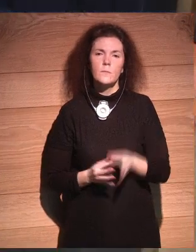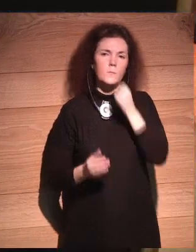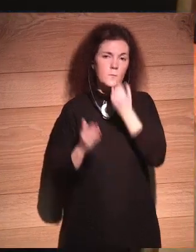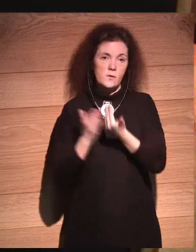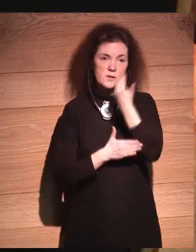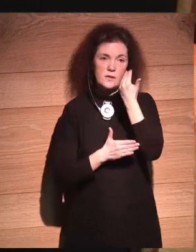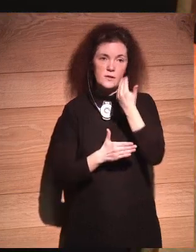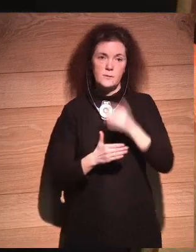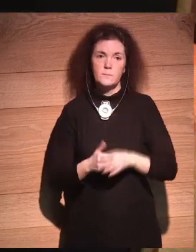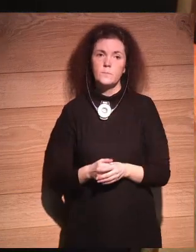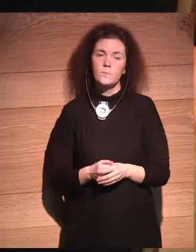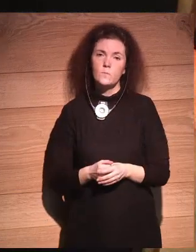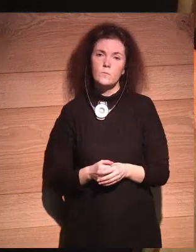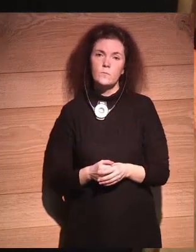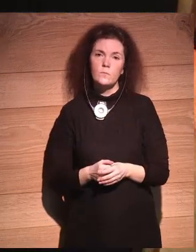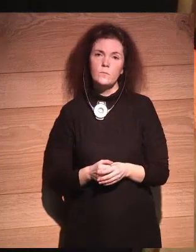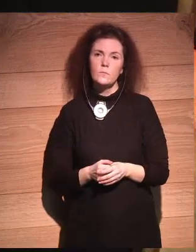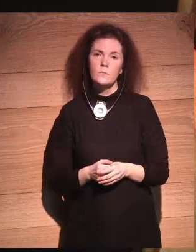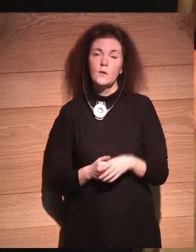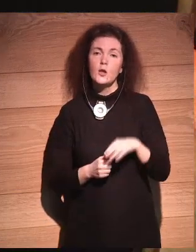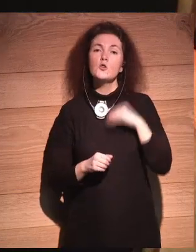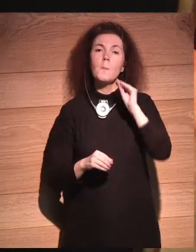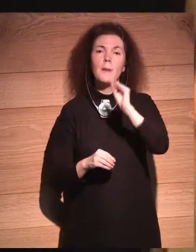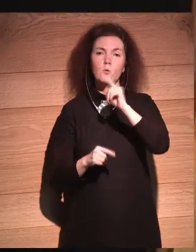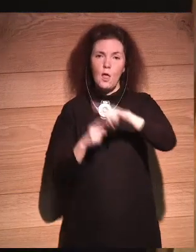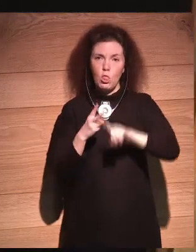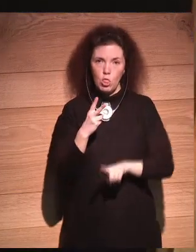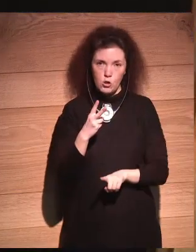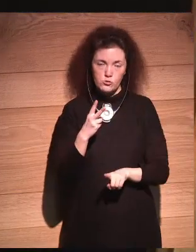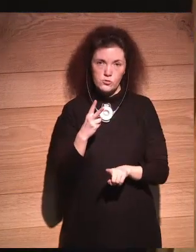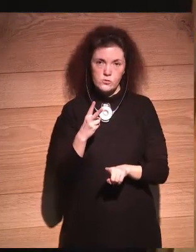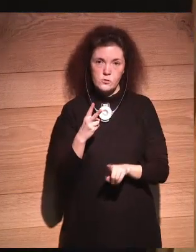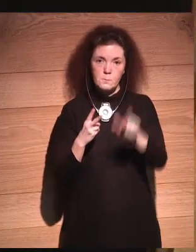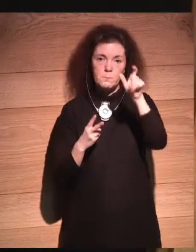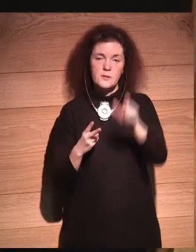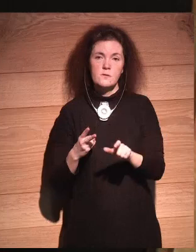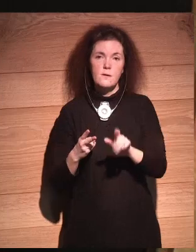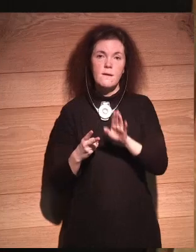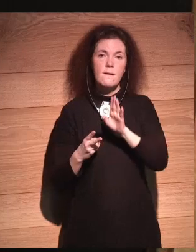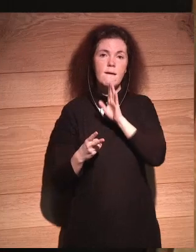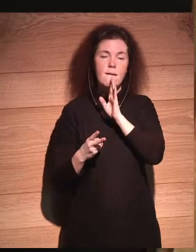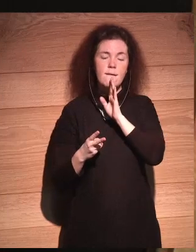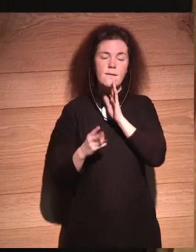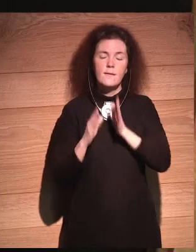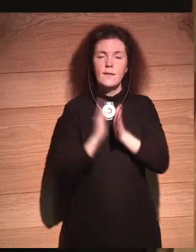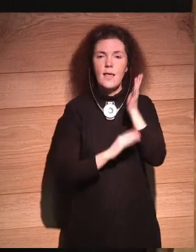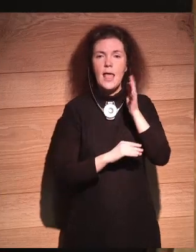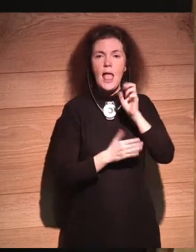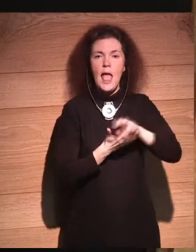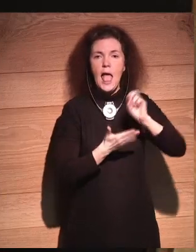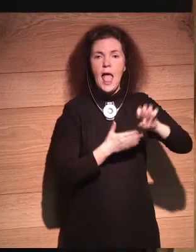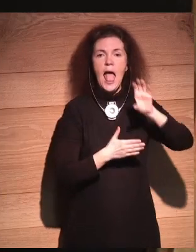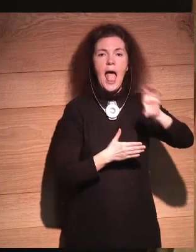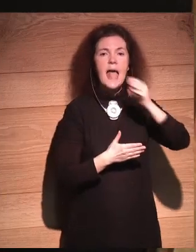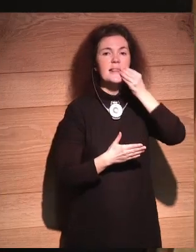Buenos días. Tengo dos preguntas para la persona que ha estado en la Antártida. Me